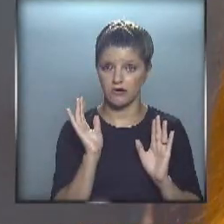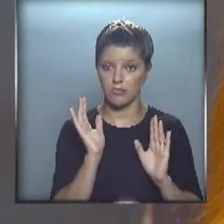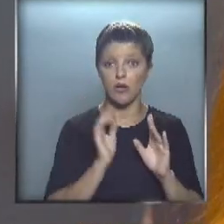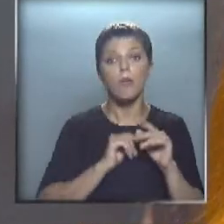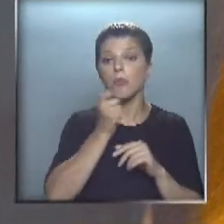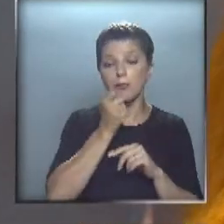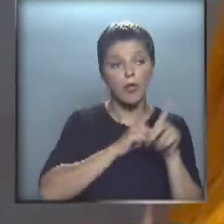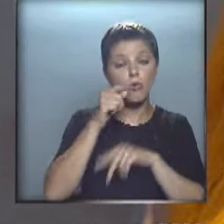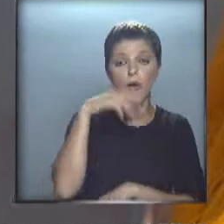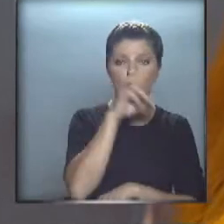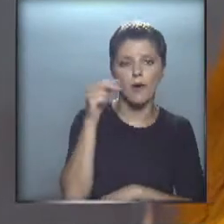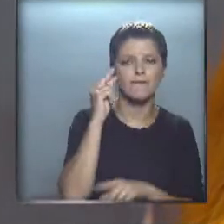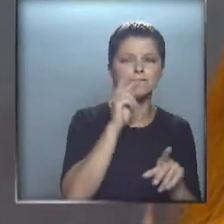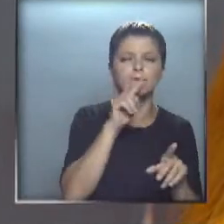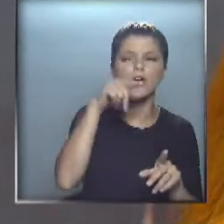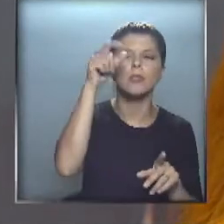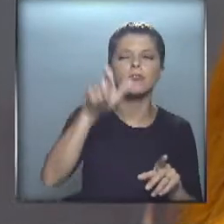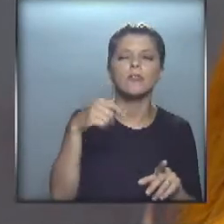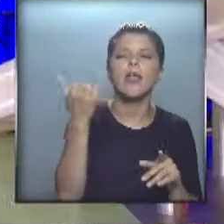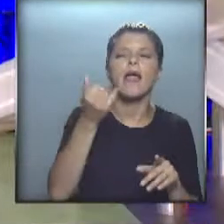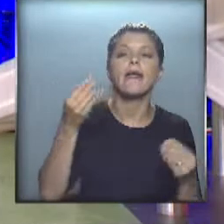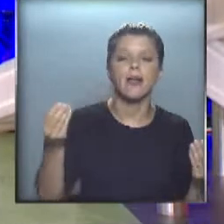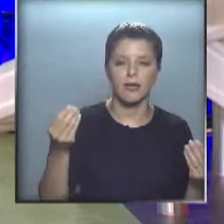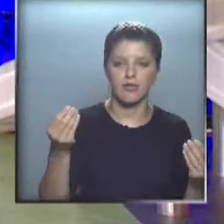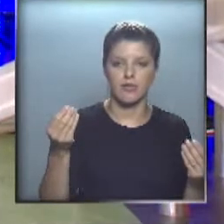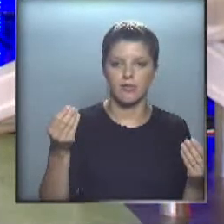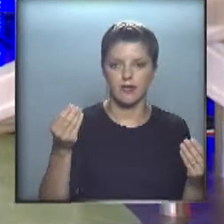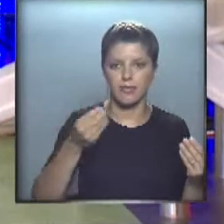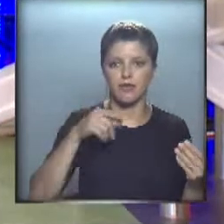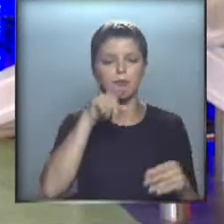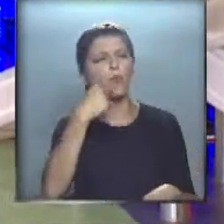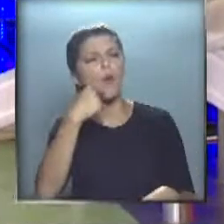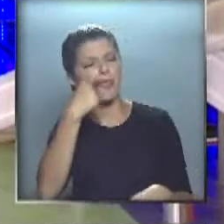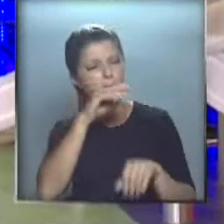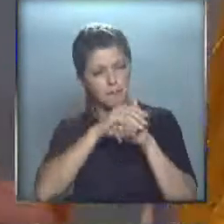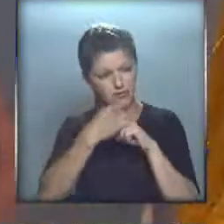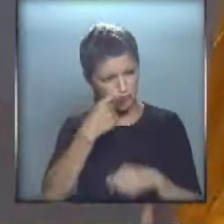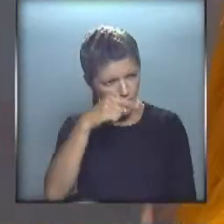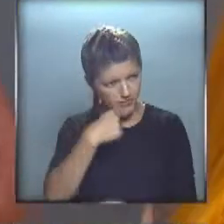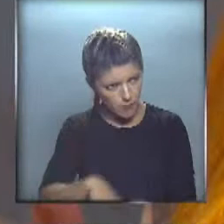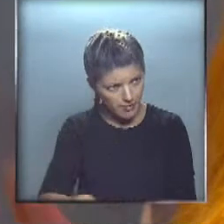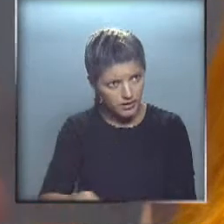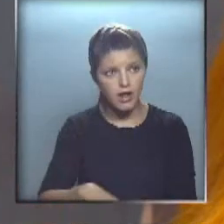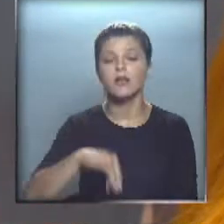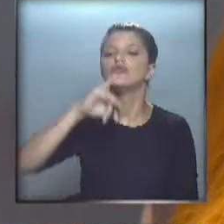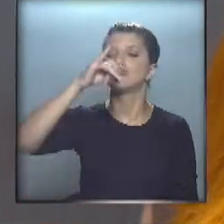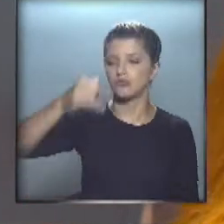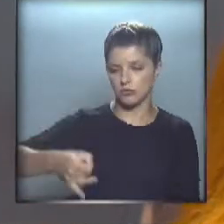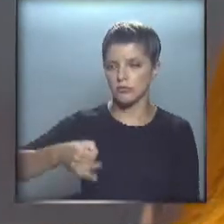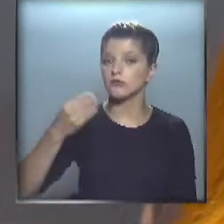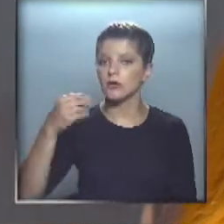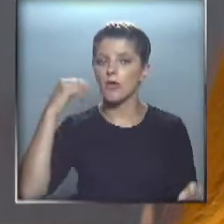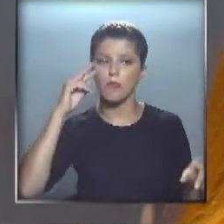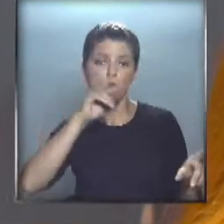como chicos que se fijan en lo que tiene uno, en lo que tiene el otro. En lo que tiene cosas materiales, como cosas materiales. Y no piensan, y no se fijan en